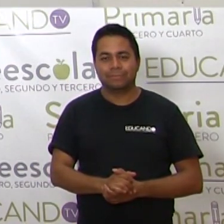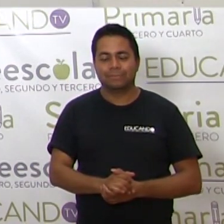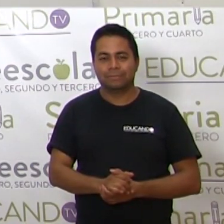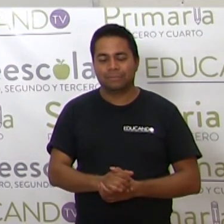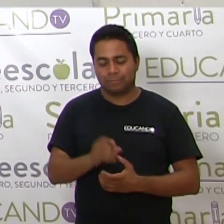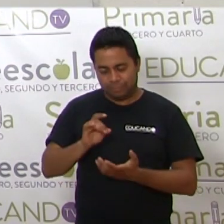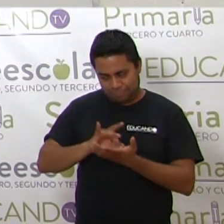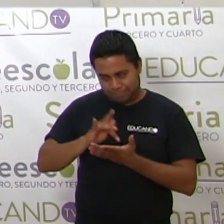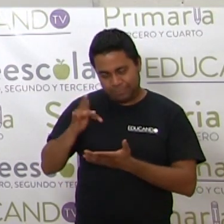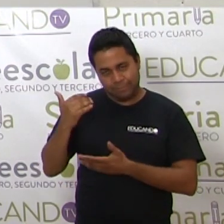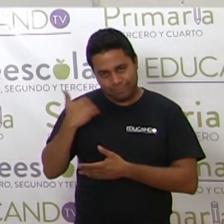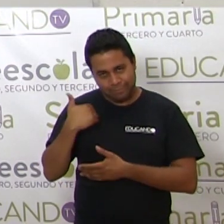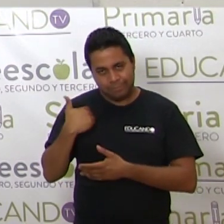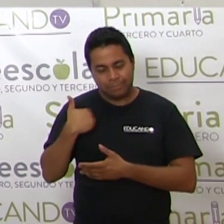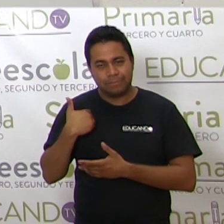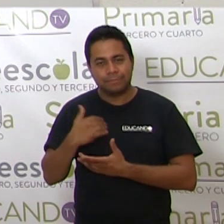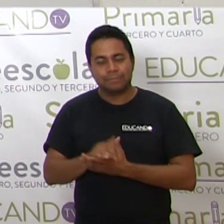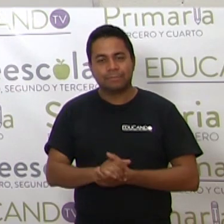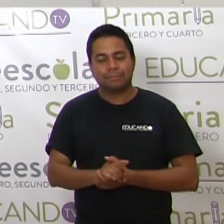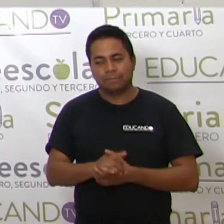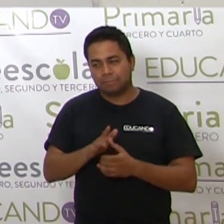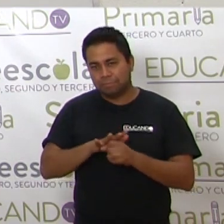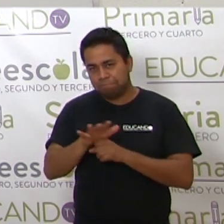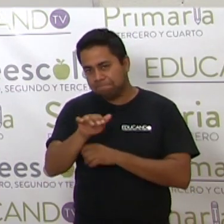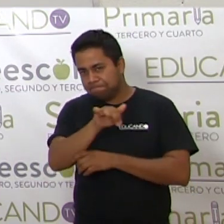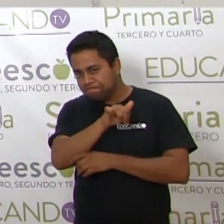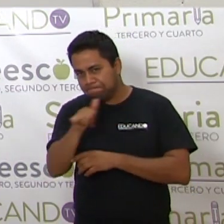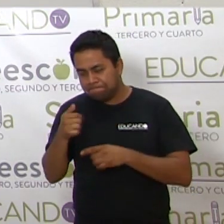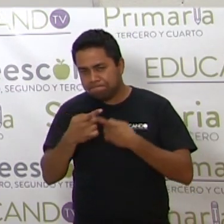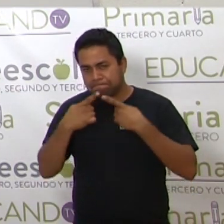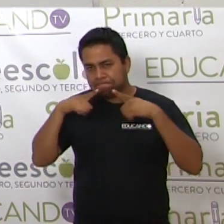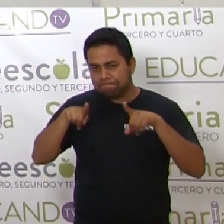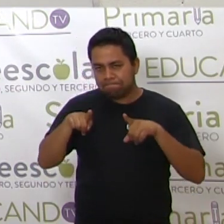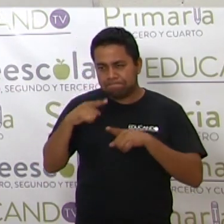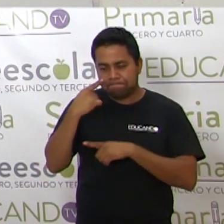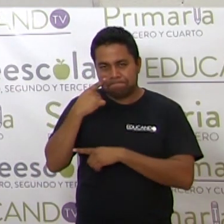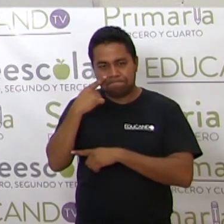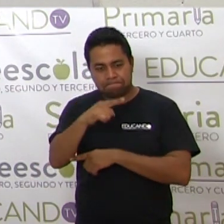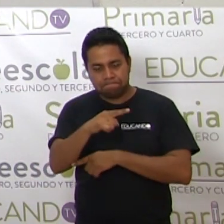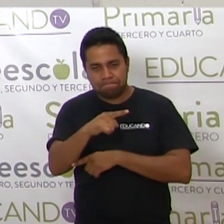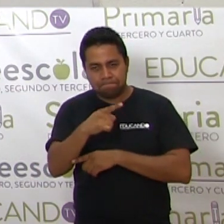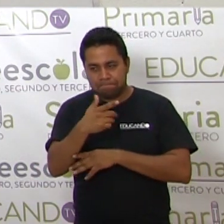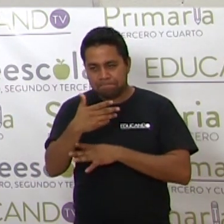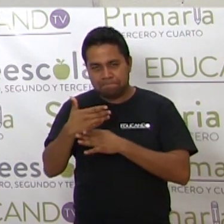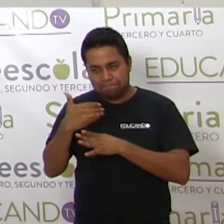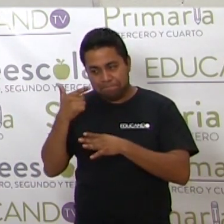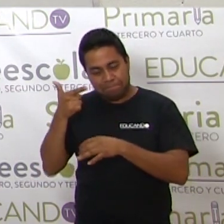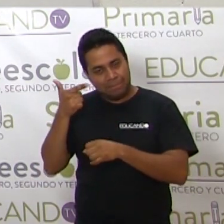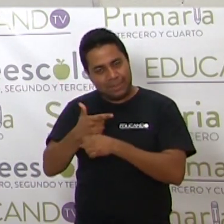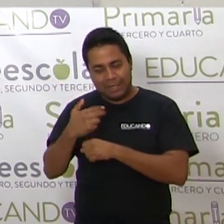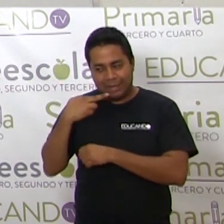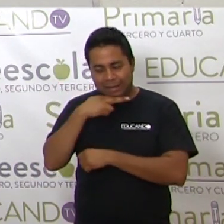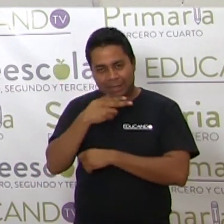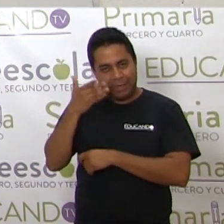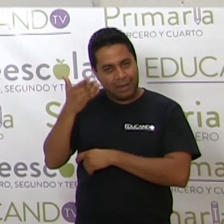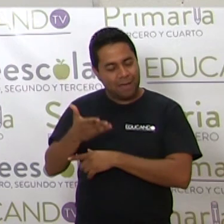muchas gracias almas a mirar a la vista antes que yo